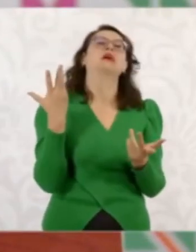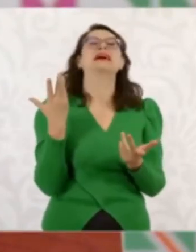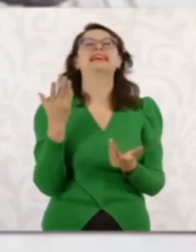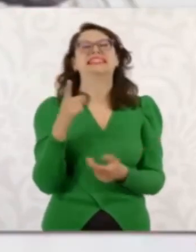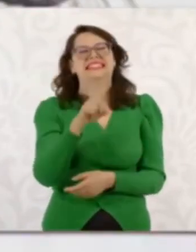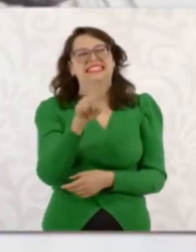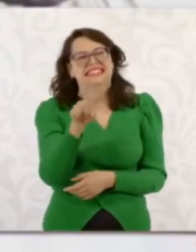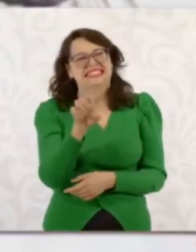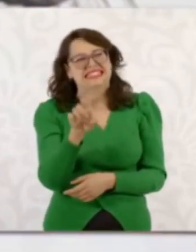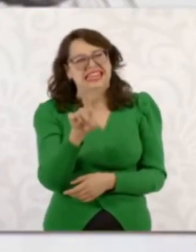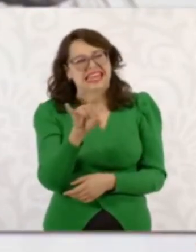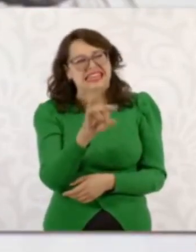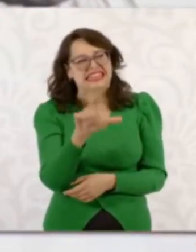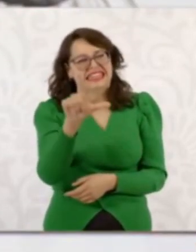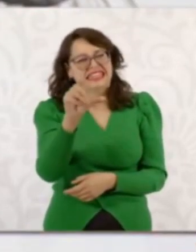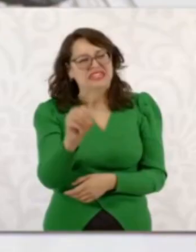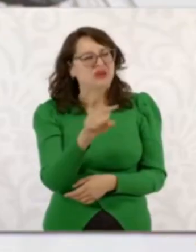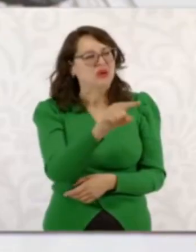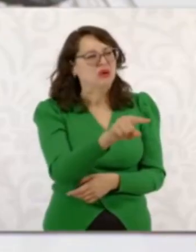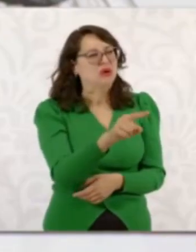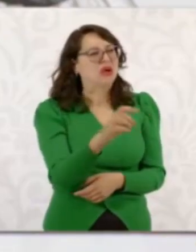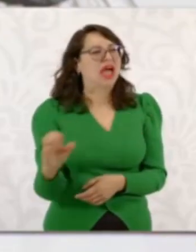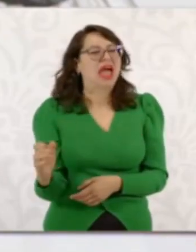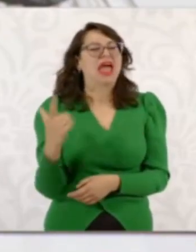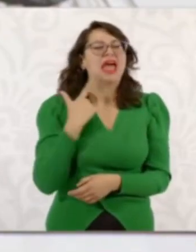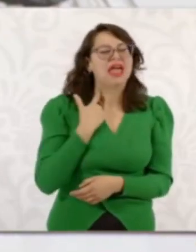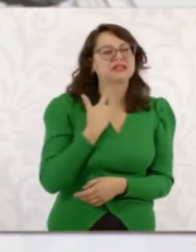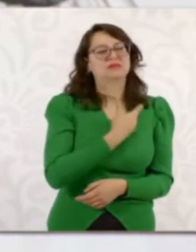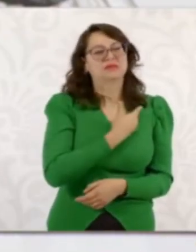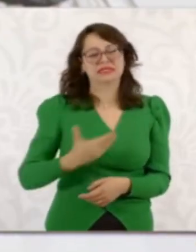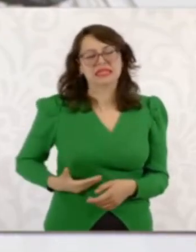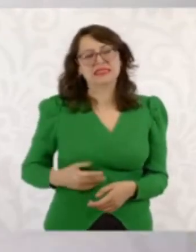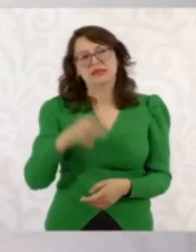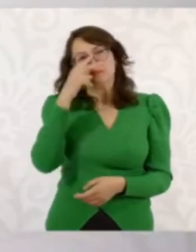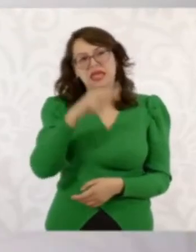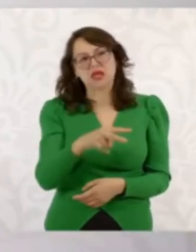Zedillo, expresidente de México, responsable del Fobaproa,